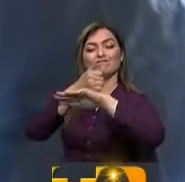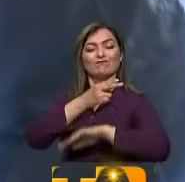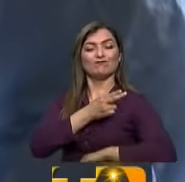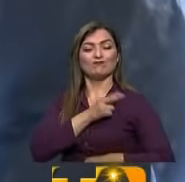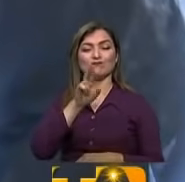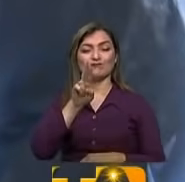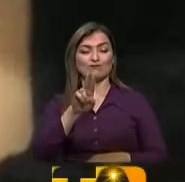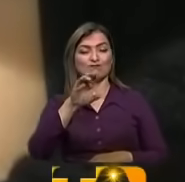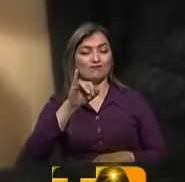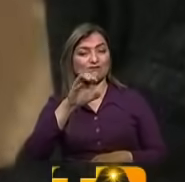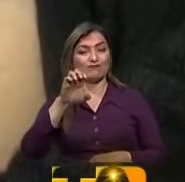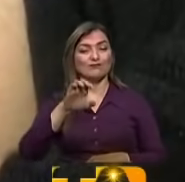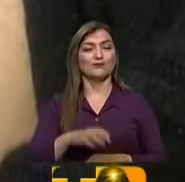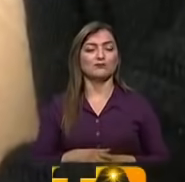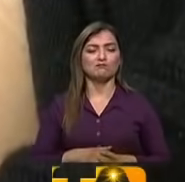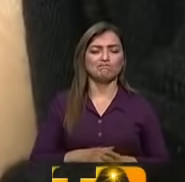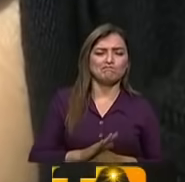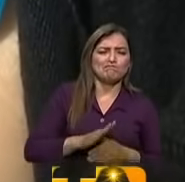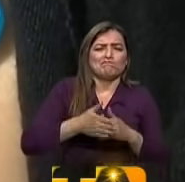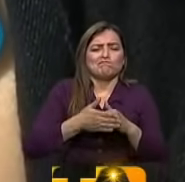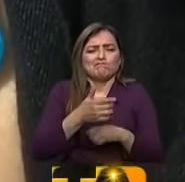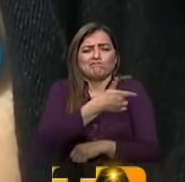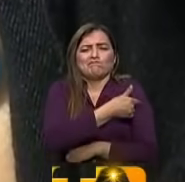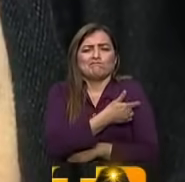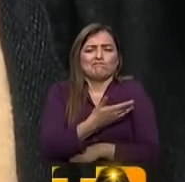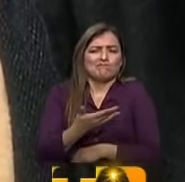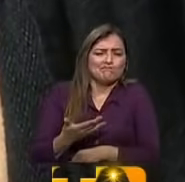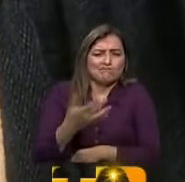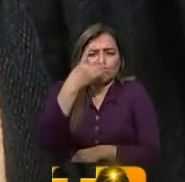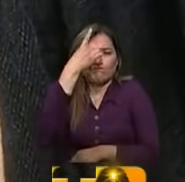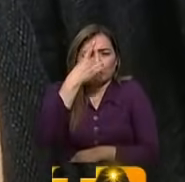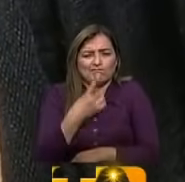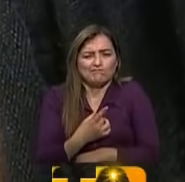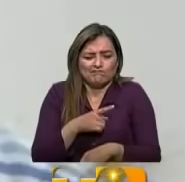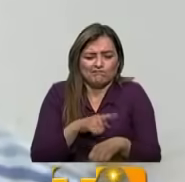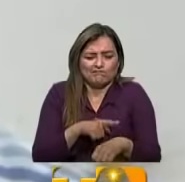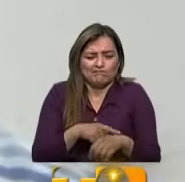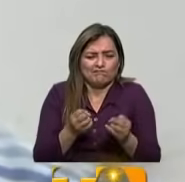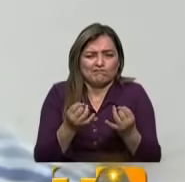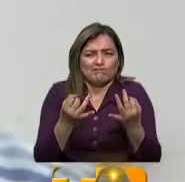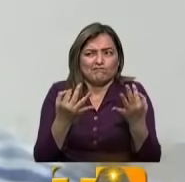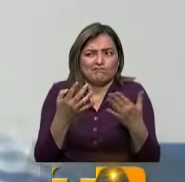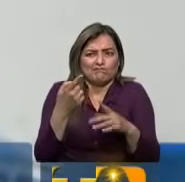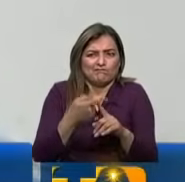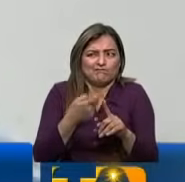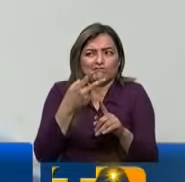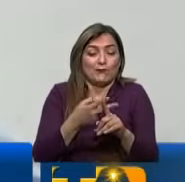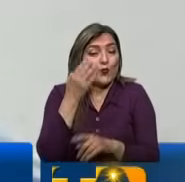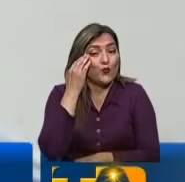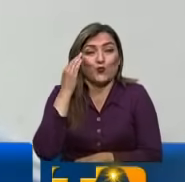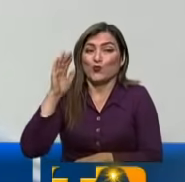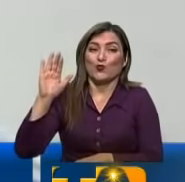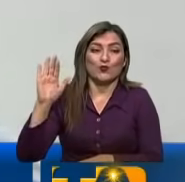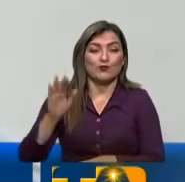la administración de una dosis adicional, pero por el momento no se determina en qué lapso de tiempo. Es importante ver el tiempo